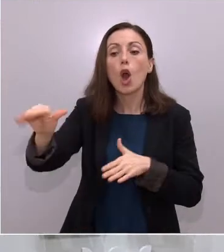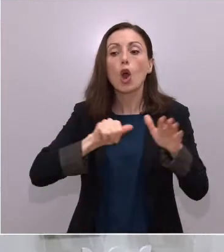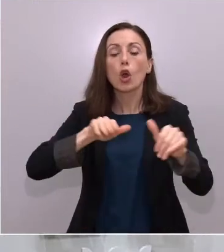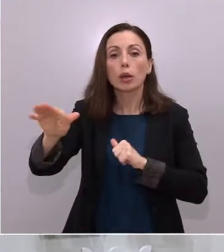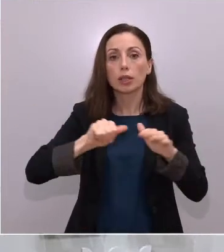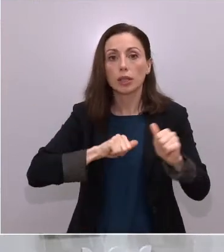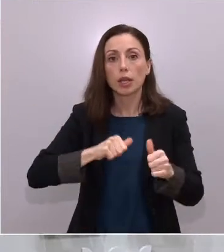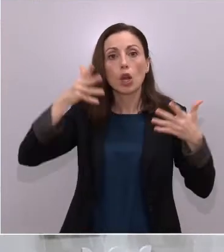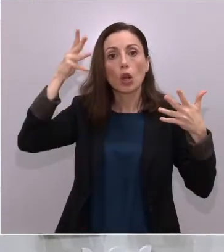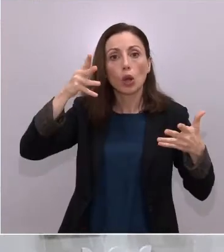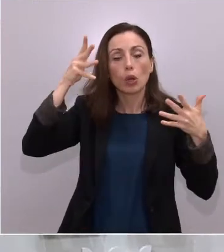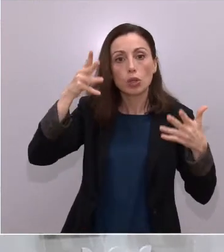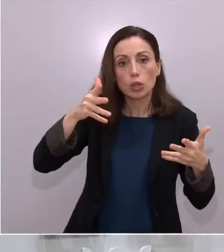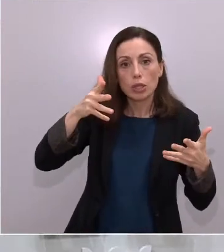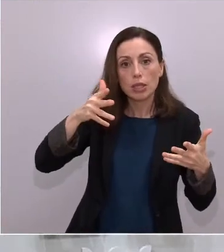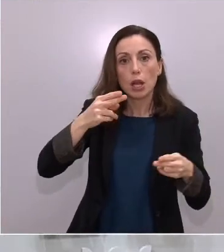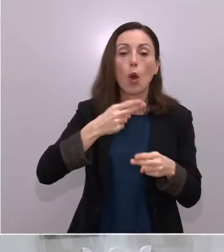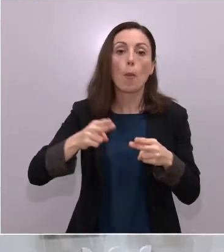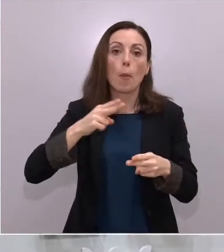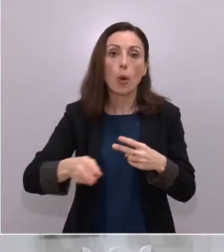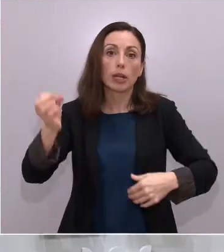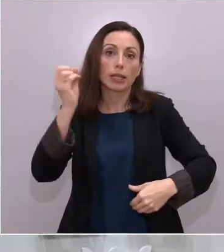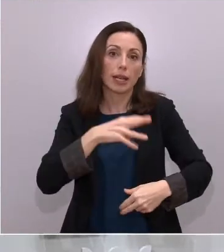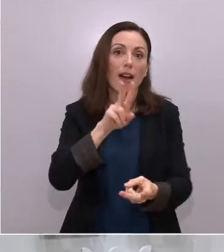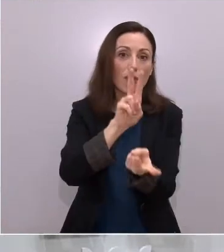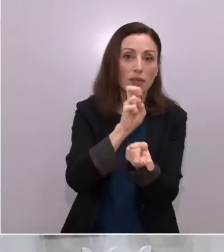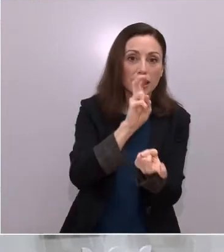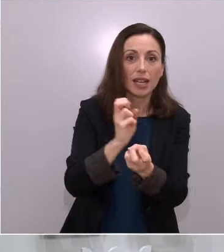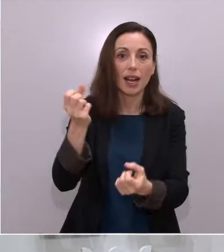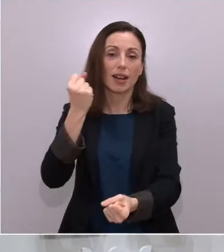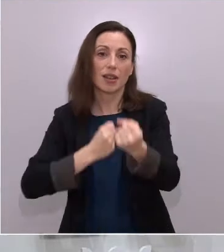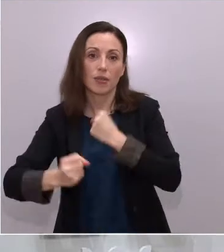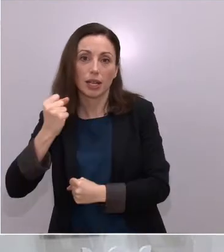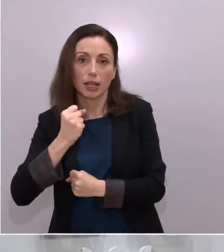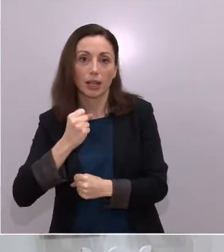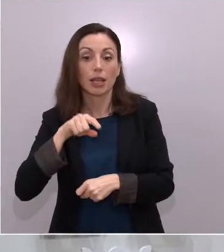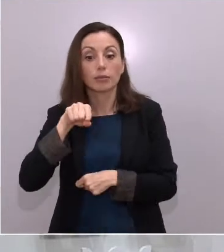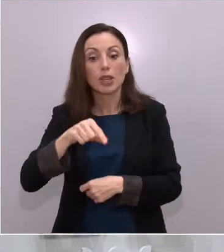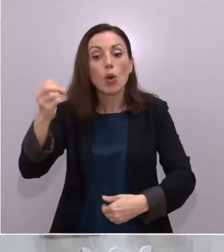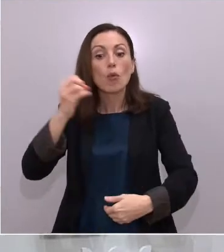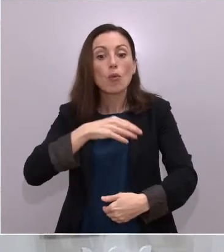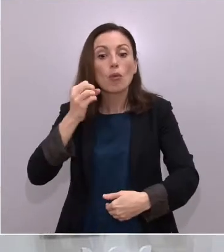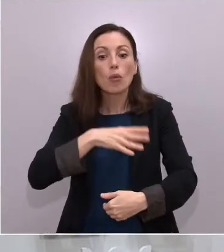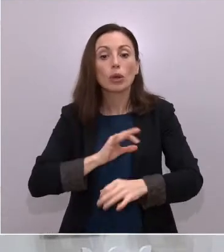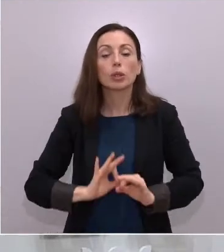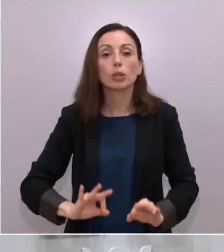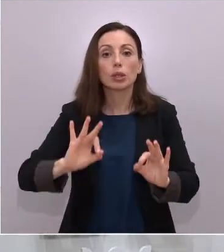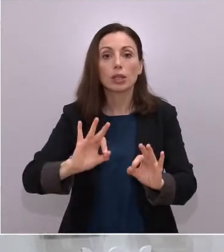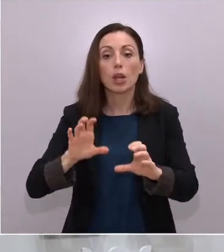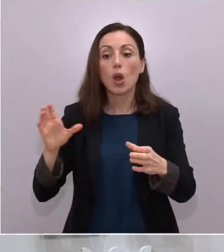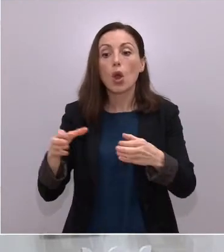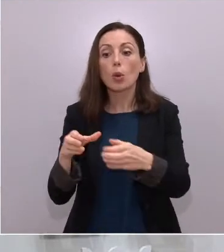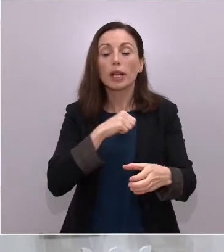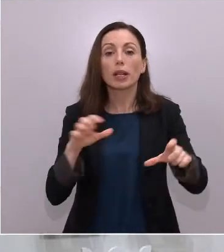de Política Fiscal y Financiera. Es el foro adecuado para demandar al Gobierno que provea a cada una de las